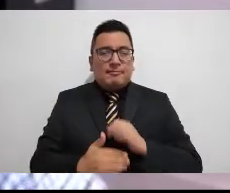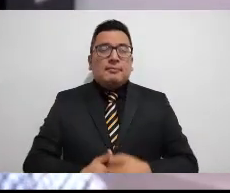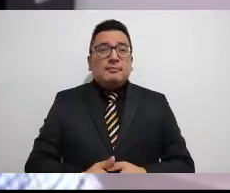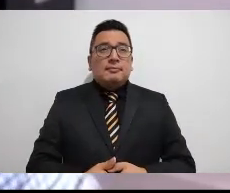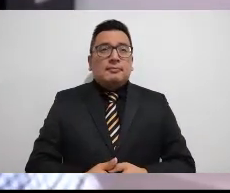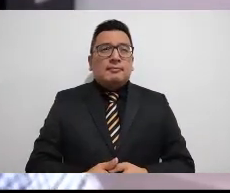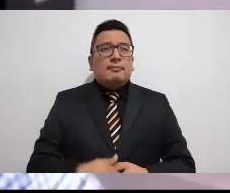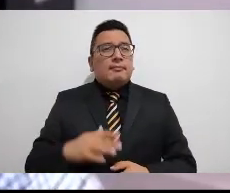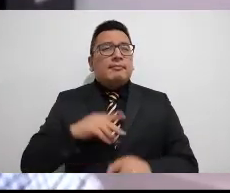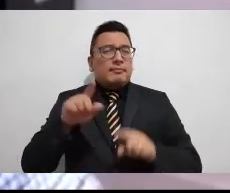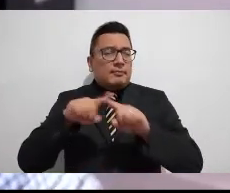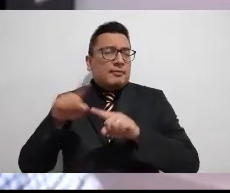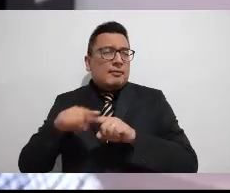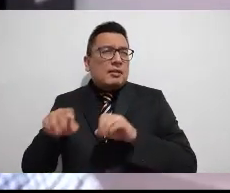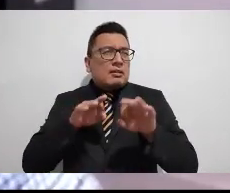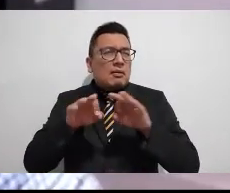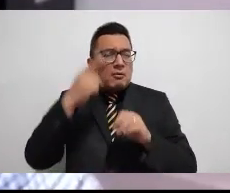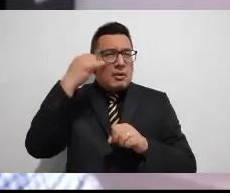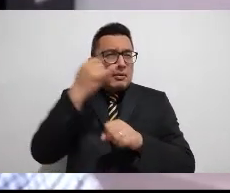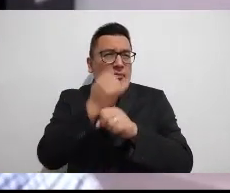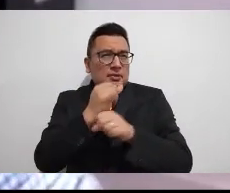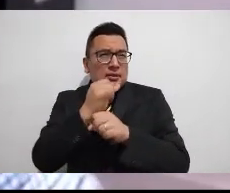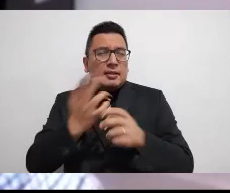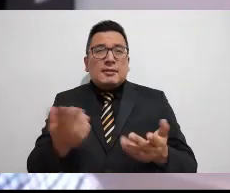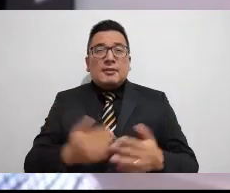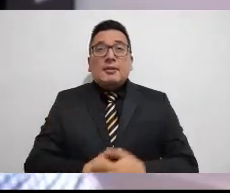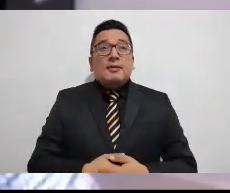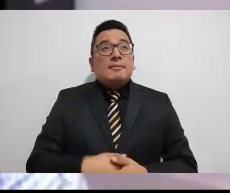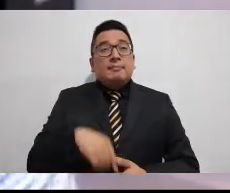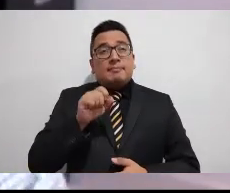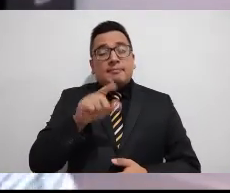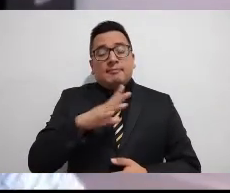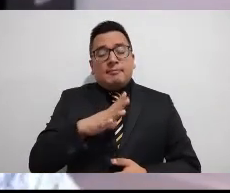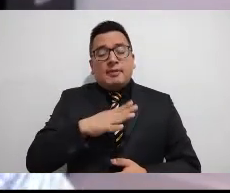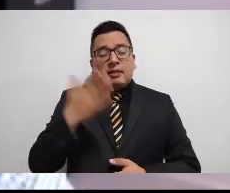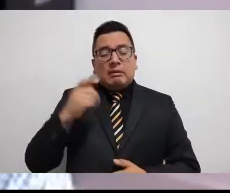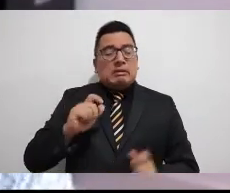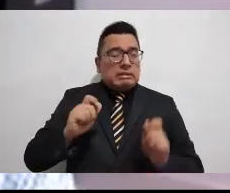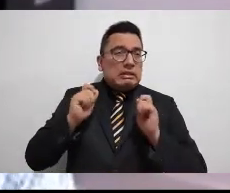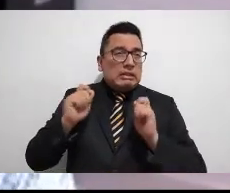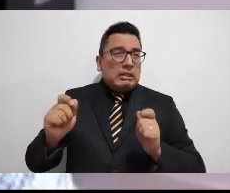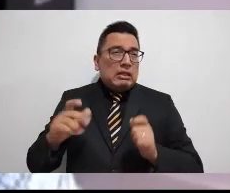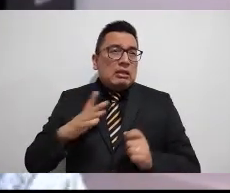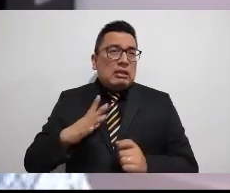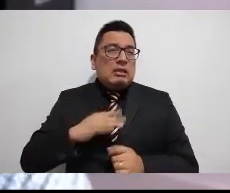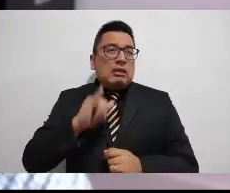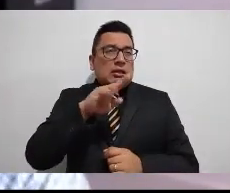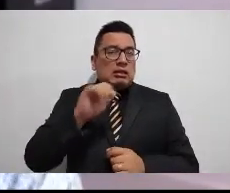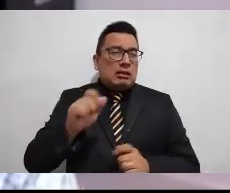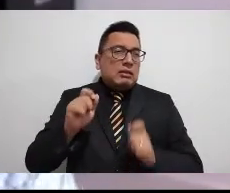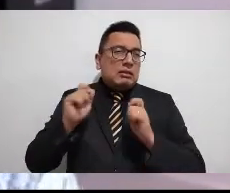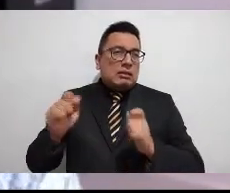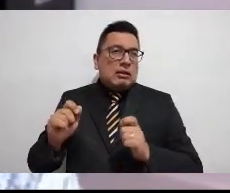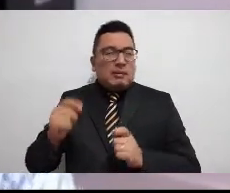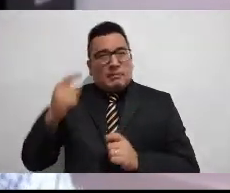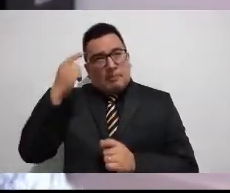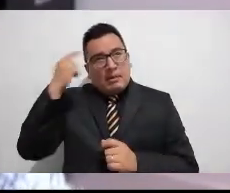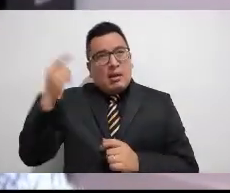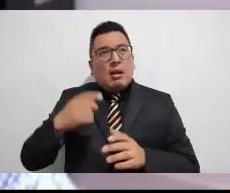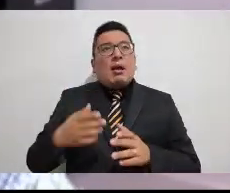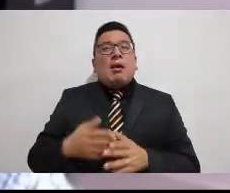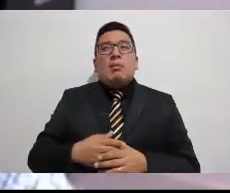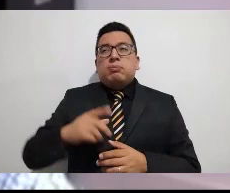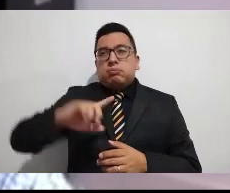Ha publicado algunos trabajos de investigación y bueno, pues también así fue nombrada por el Instituto Nacional Electoral como consejera